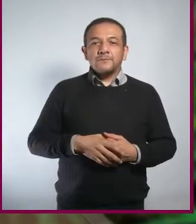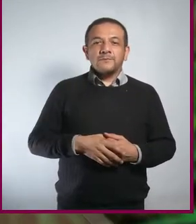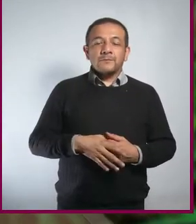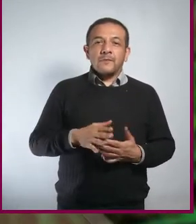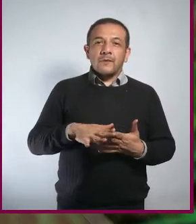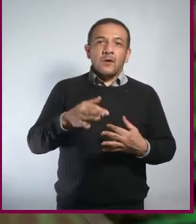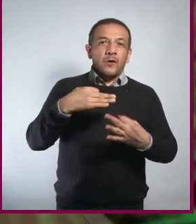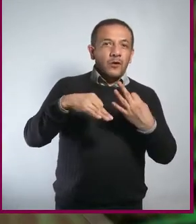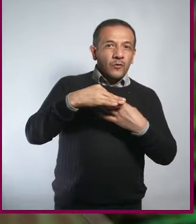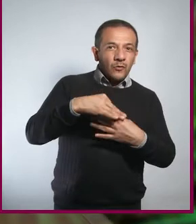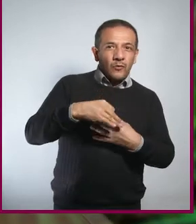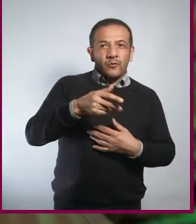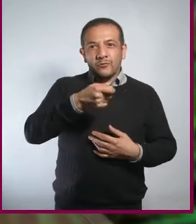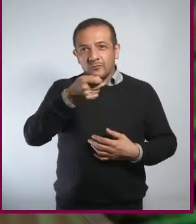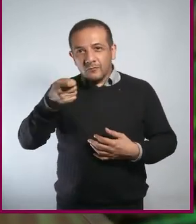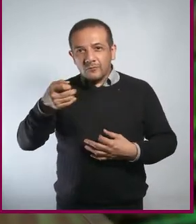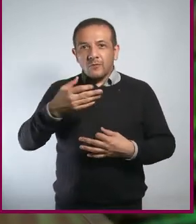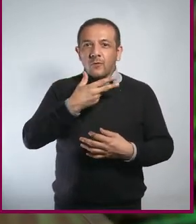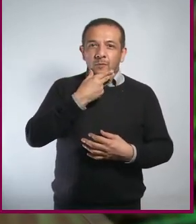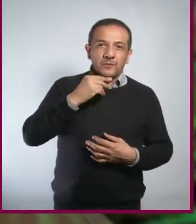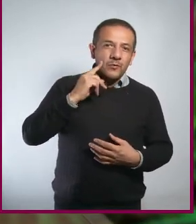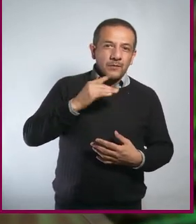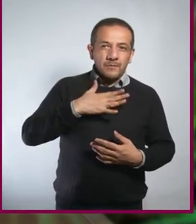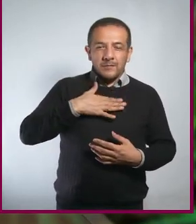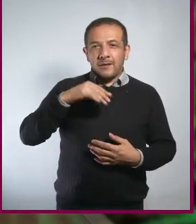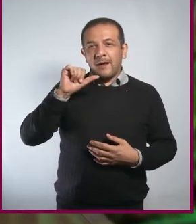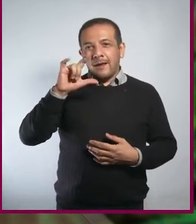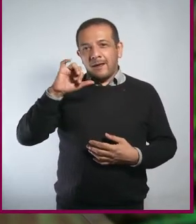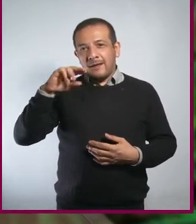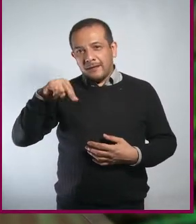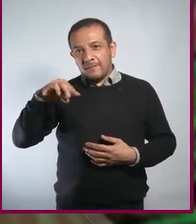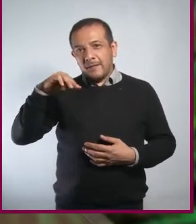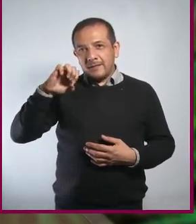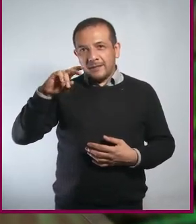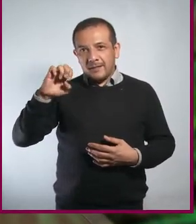Hola a todas, hola a todos. Yo soy Alan Macié.